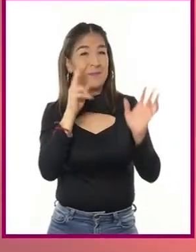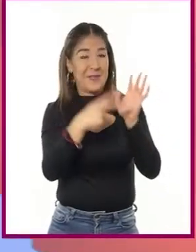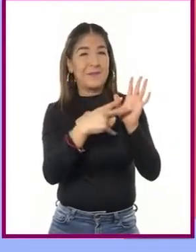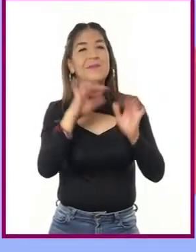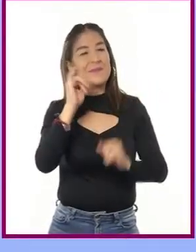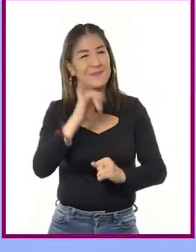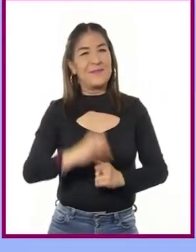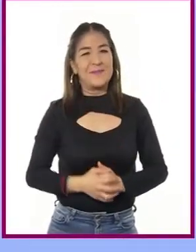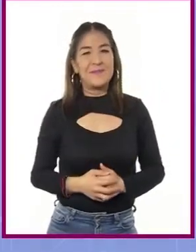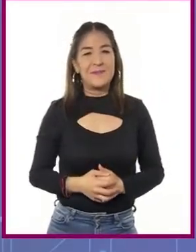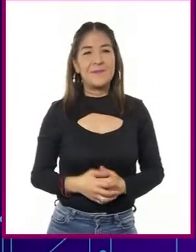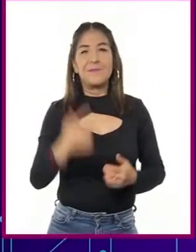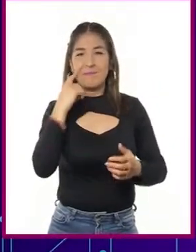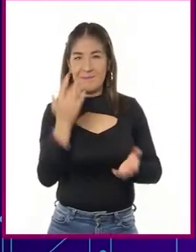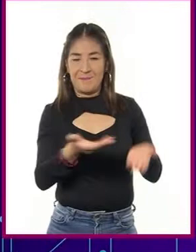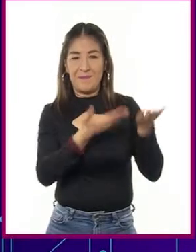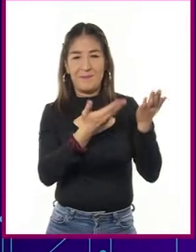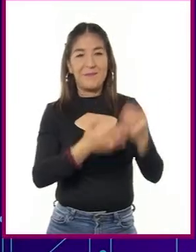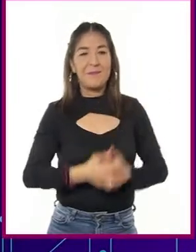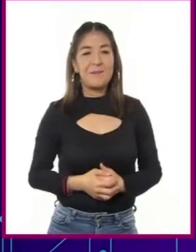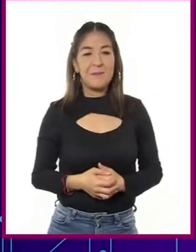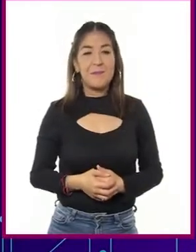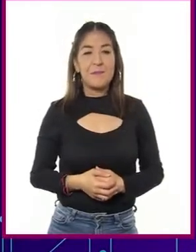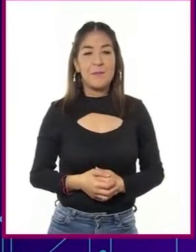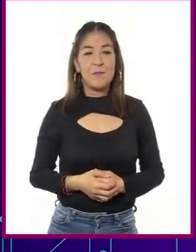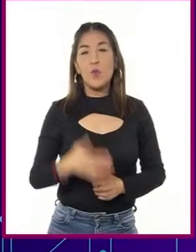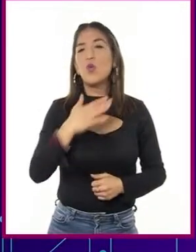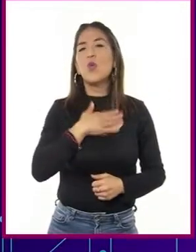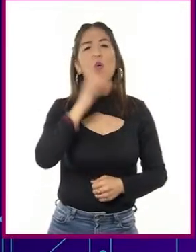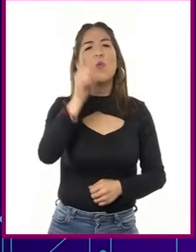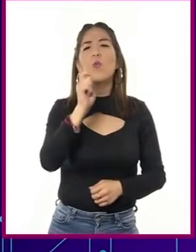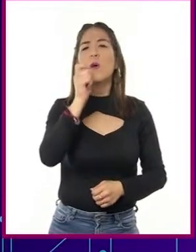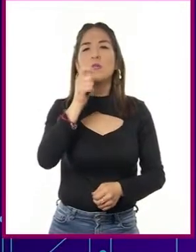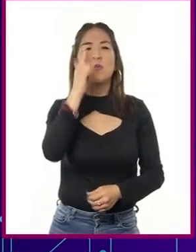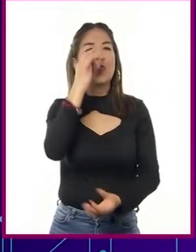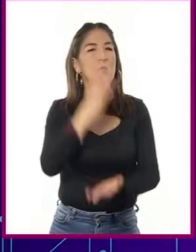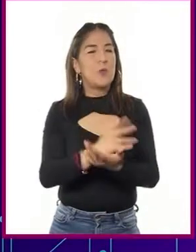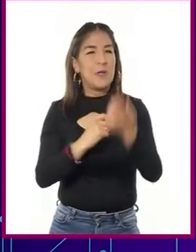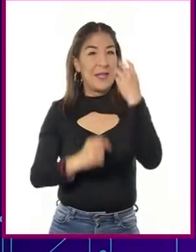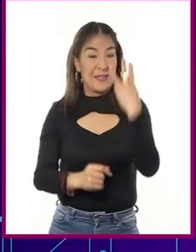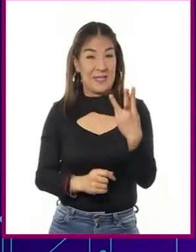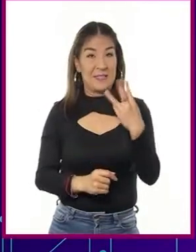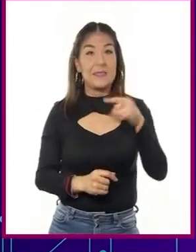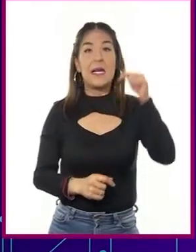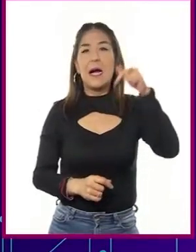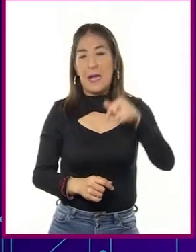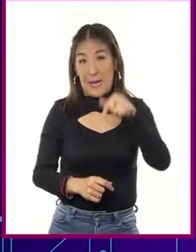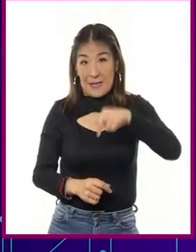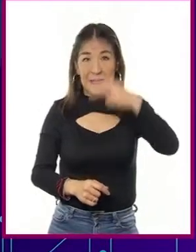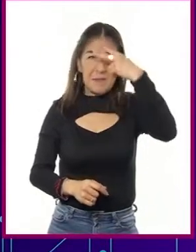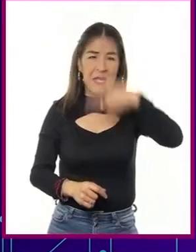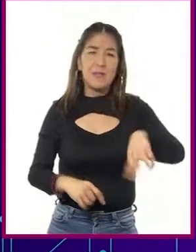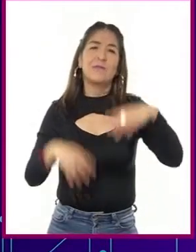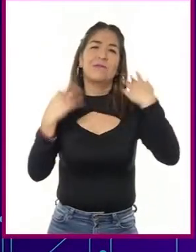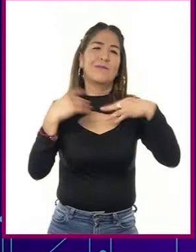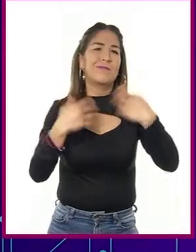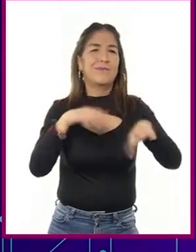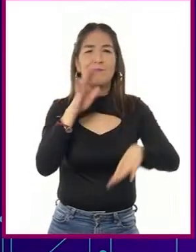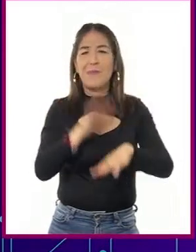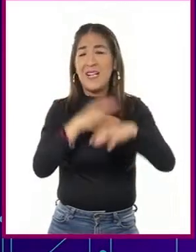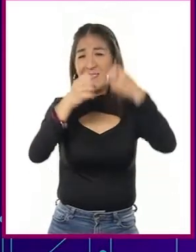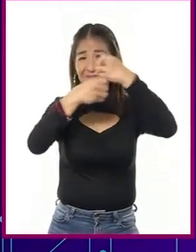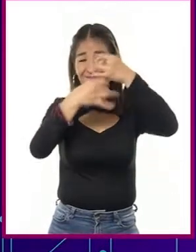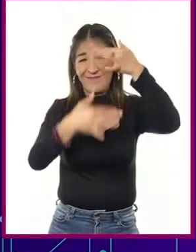supuesto. Adelante. Aunque yo solo hice referencia a tres, México es vasto en alimentos autóctonos,